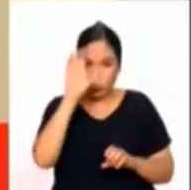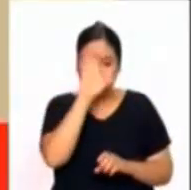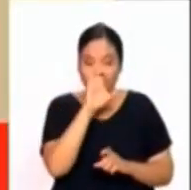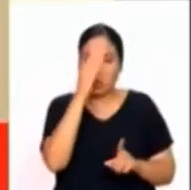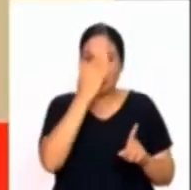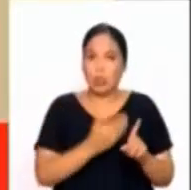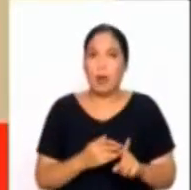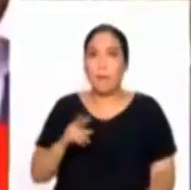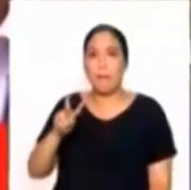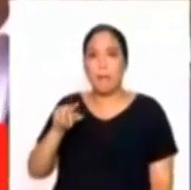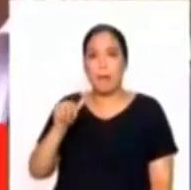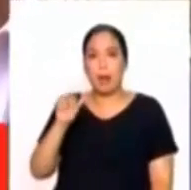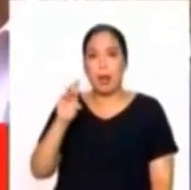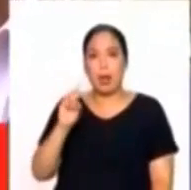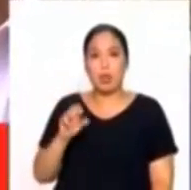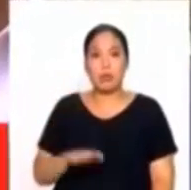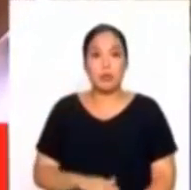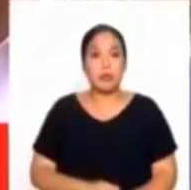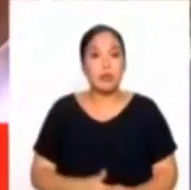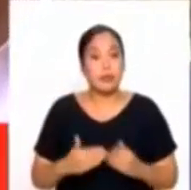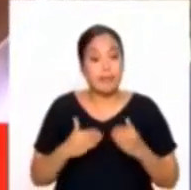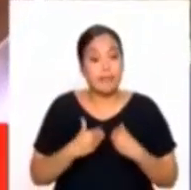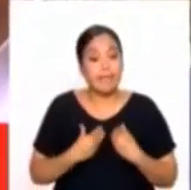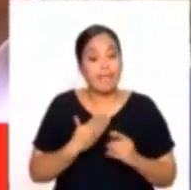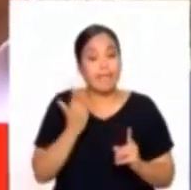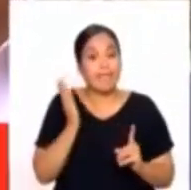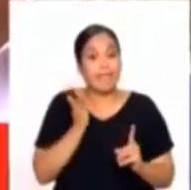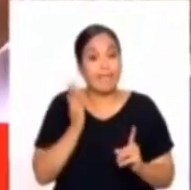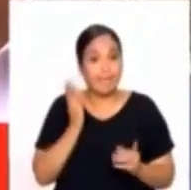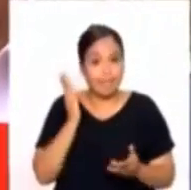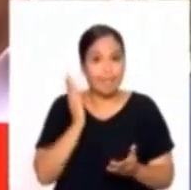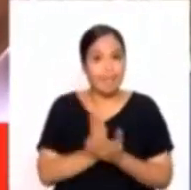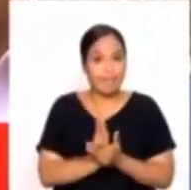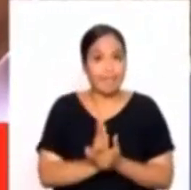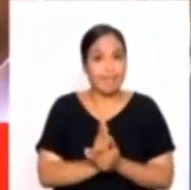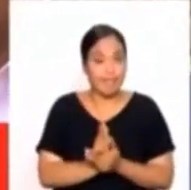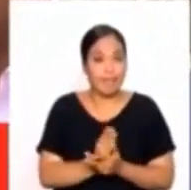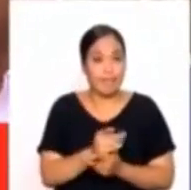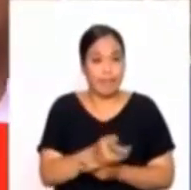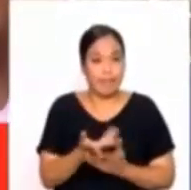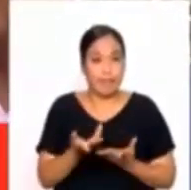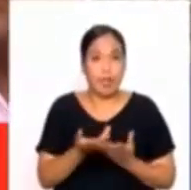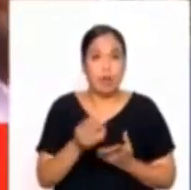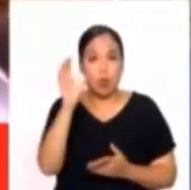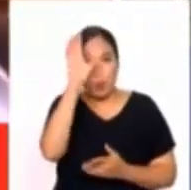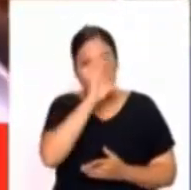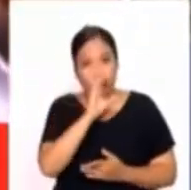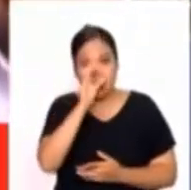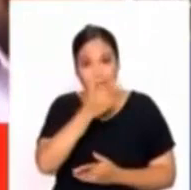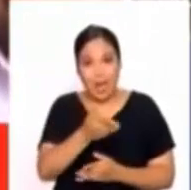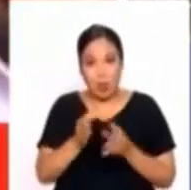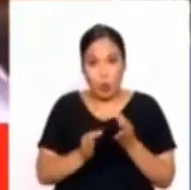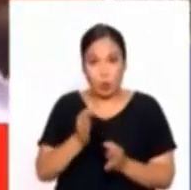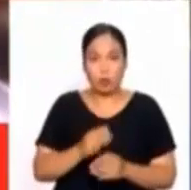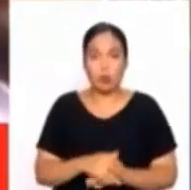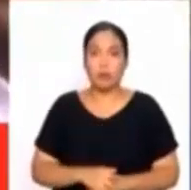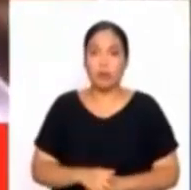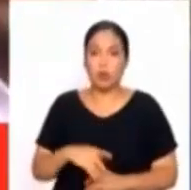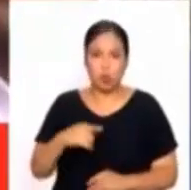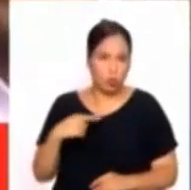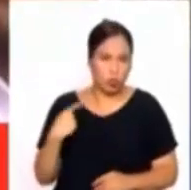de Vladimir Cerrón. Tenemos que poner a derecho a todas aquellas personas que son requeridas por la justicia. Y no vamos